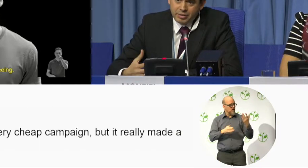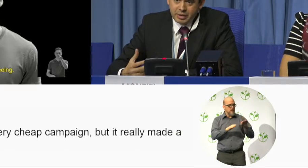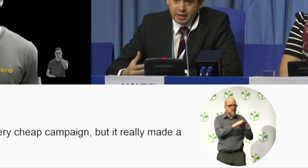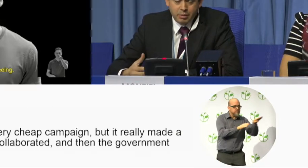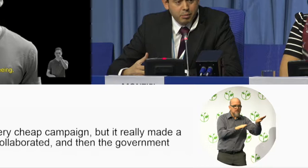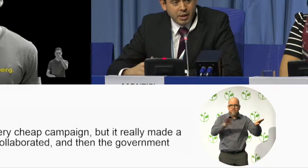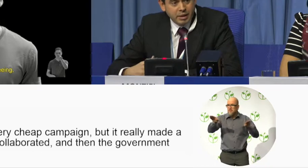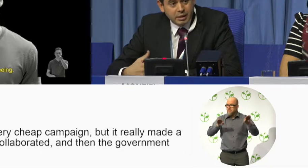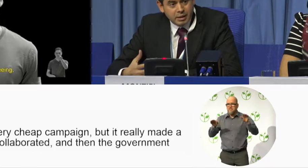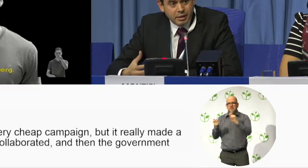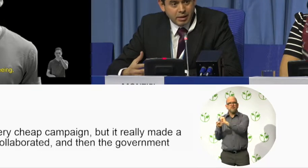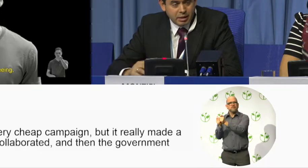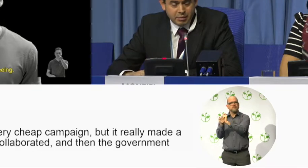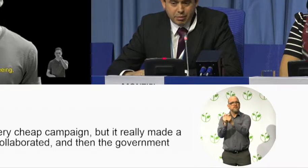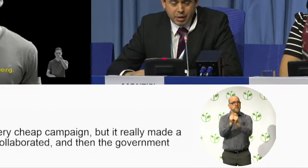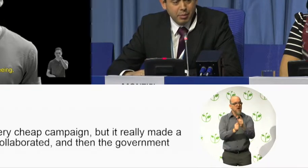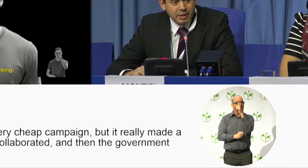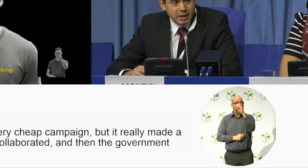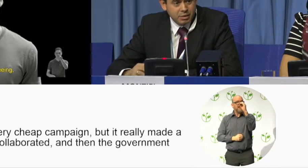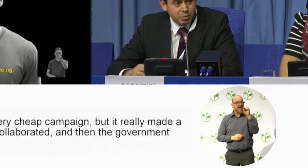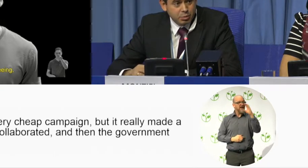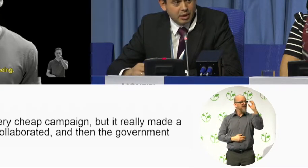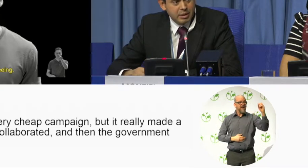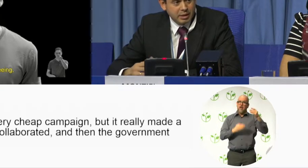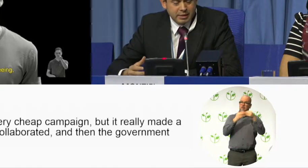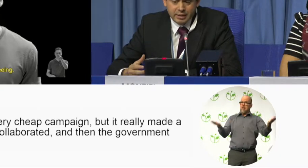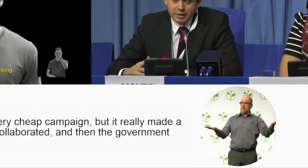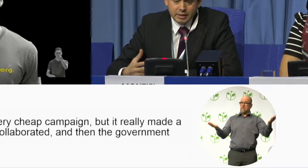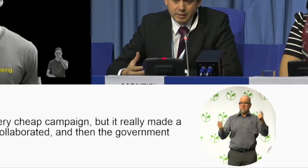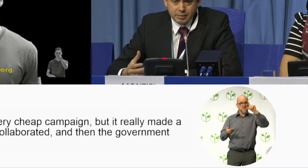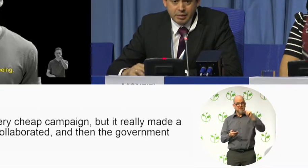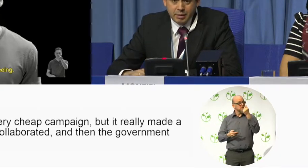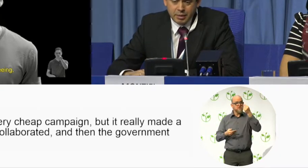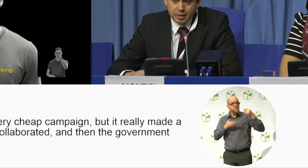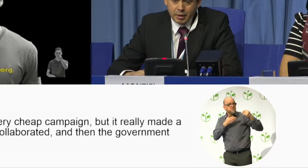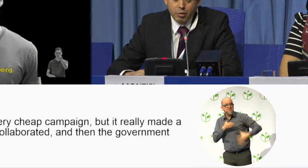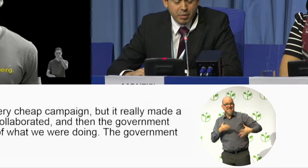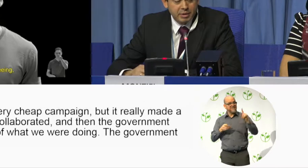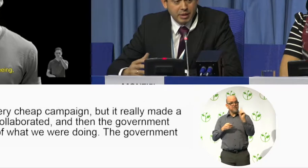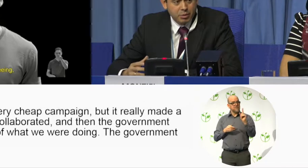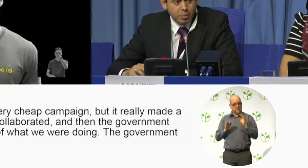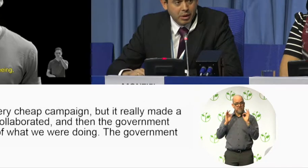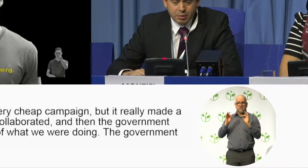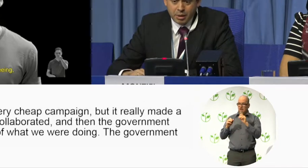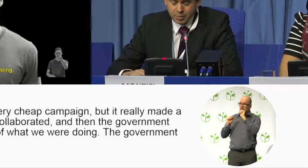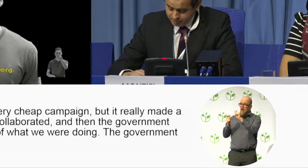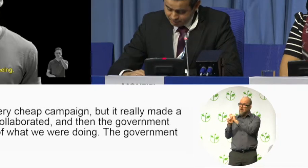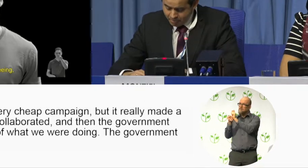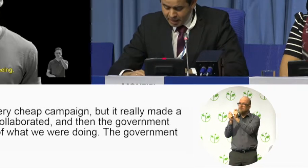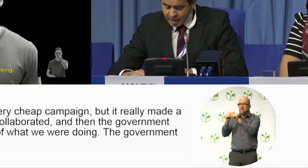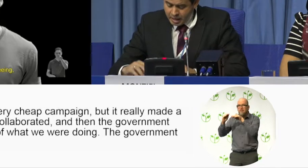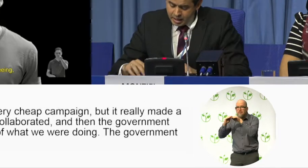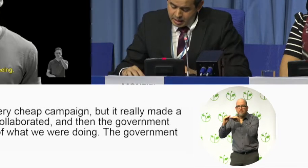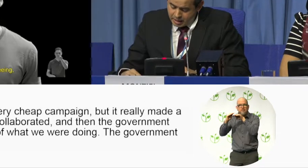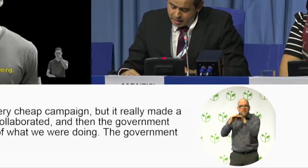Después de eso, muchas reglamentaciones se ajustaron y el gobierno empezó a construir rampas.